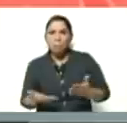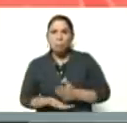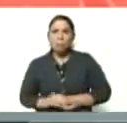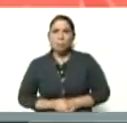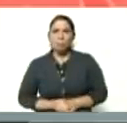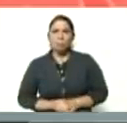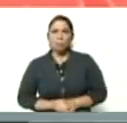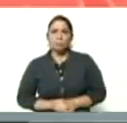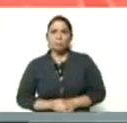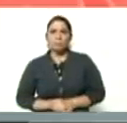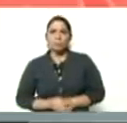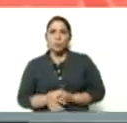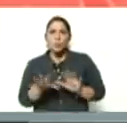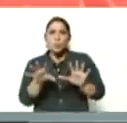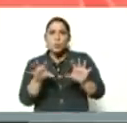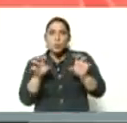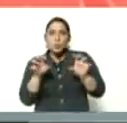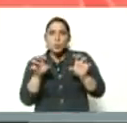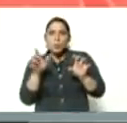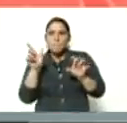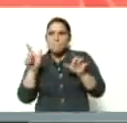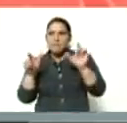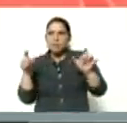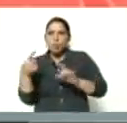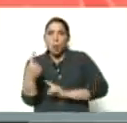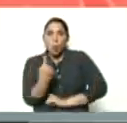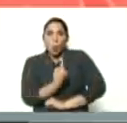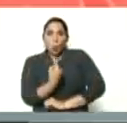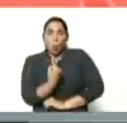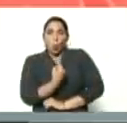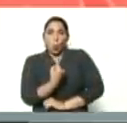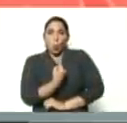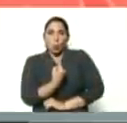Están secos, solos,